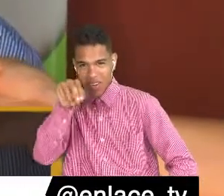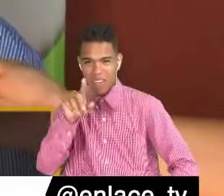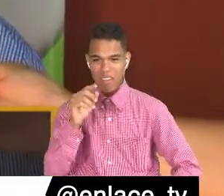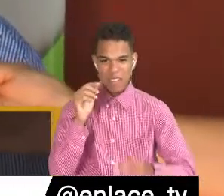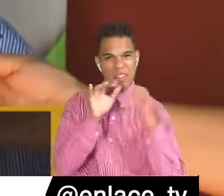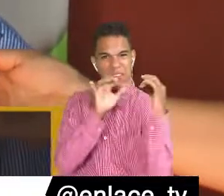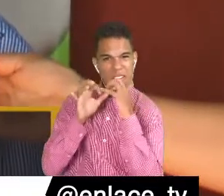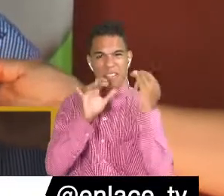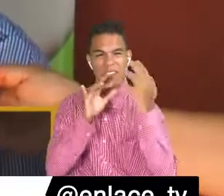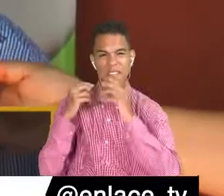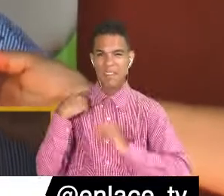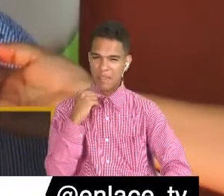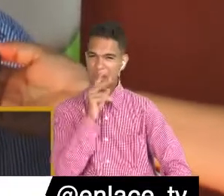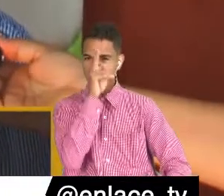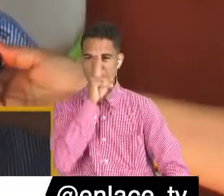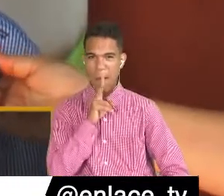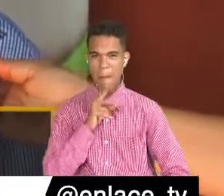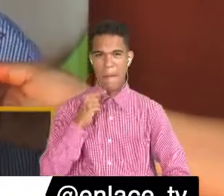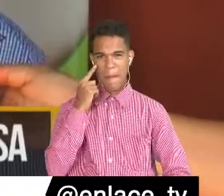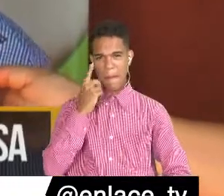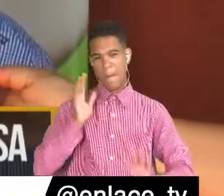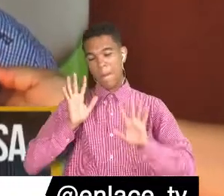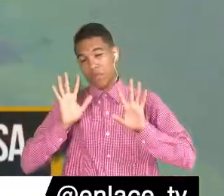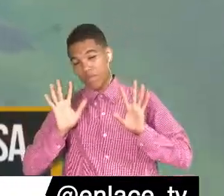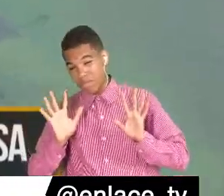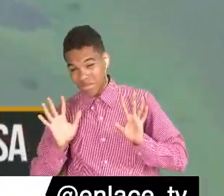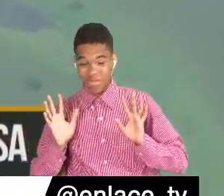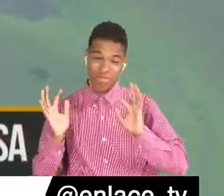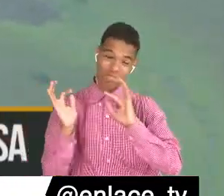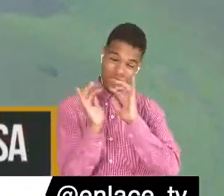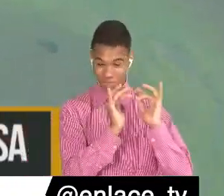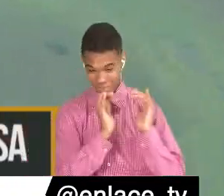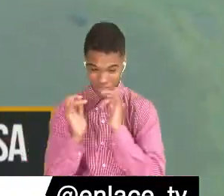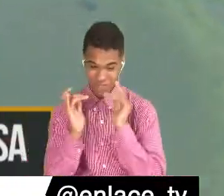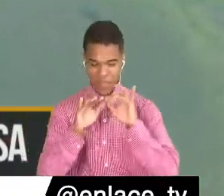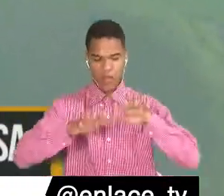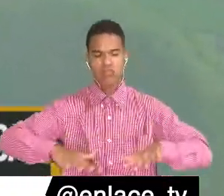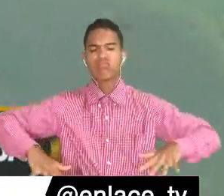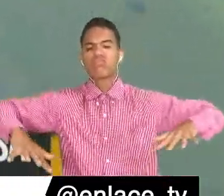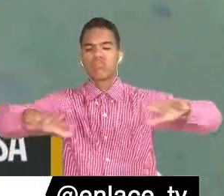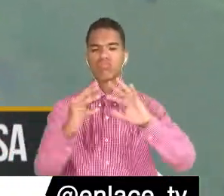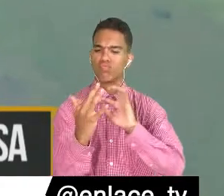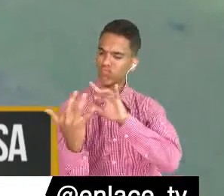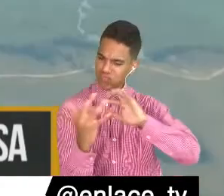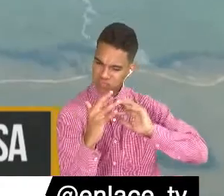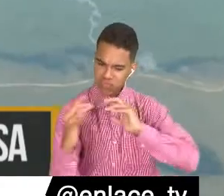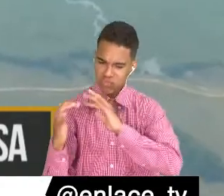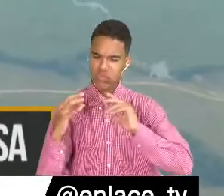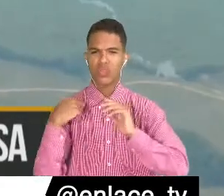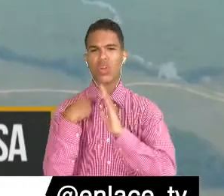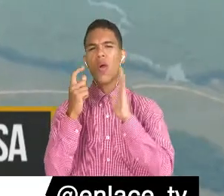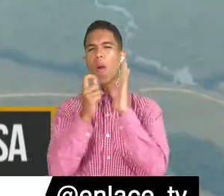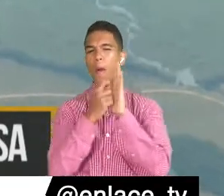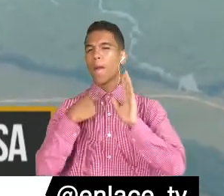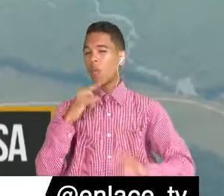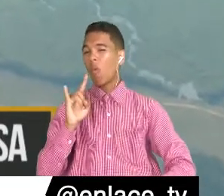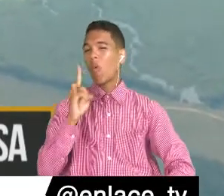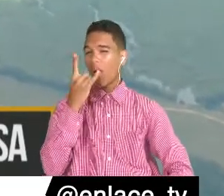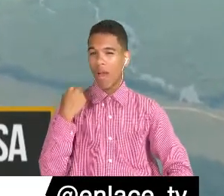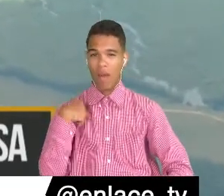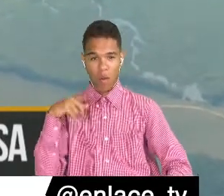contra insurgentes, contra tropas del Ejército de Liberación Nacional, que se están dando en la zona, puede ser que esta situación se haya dado en medio de esa situación.